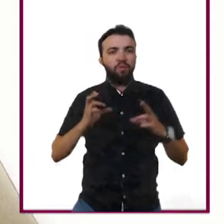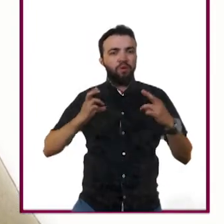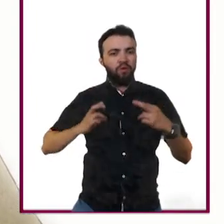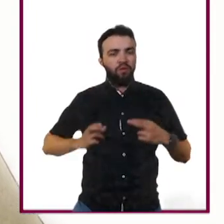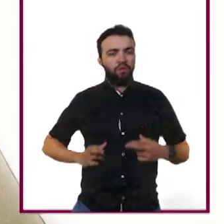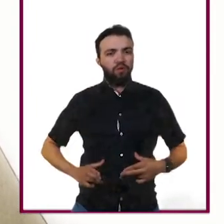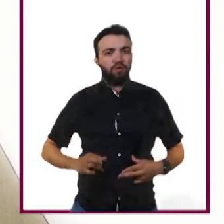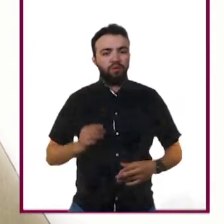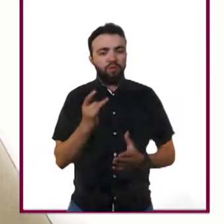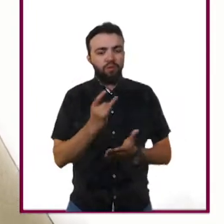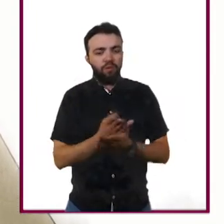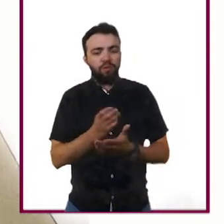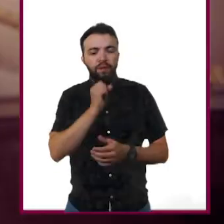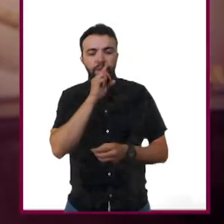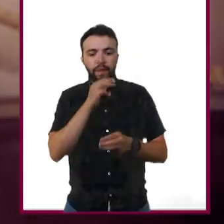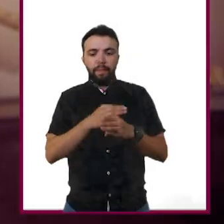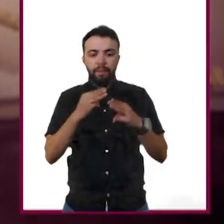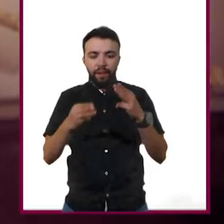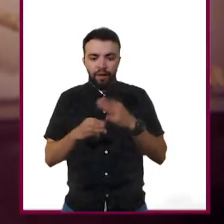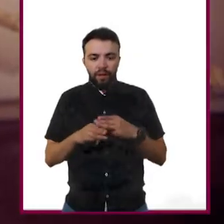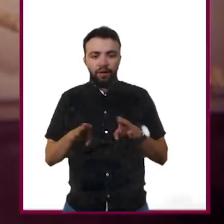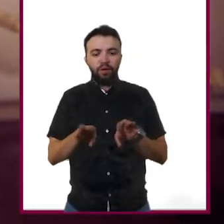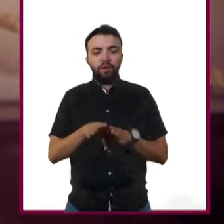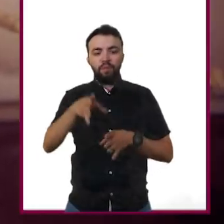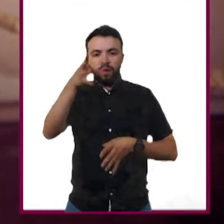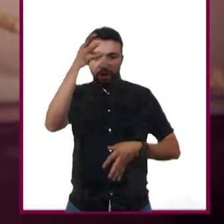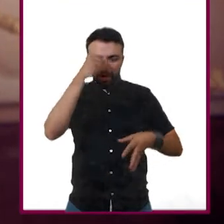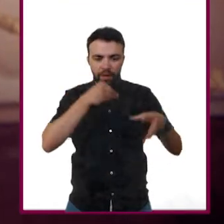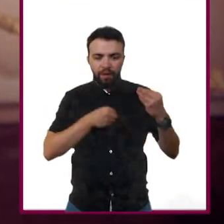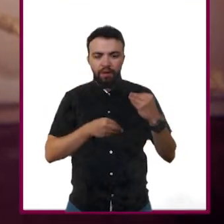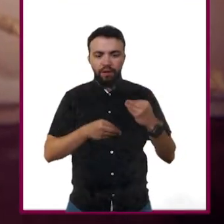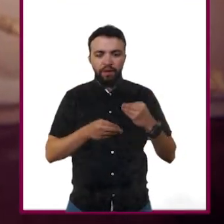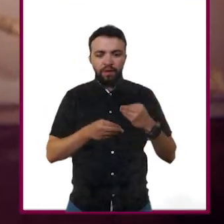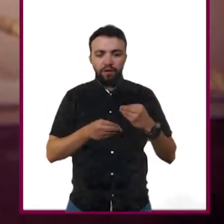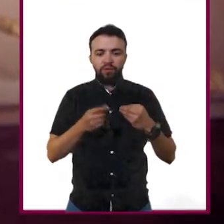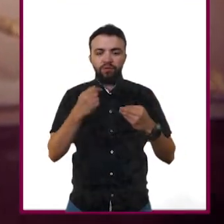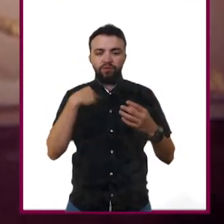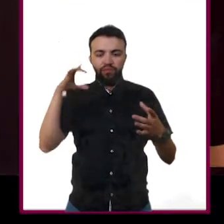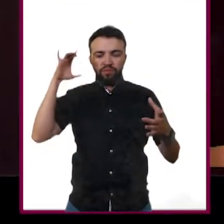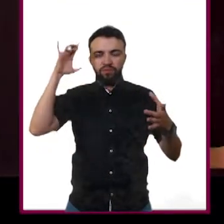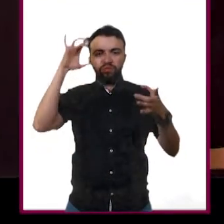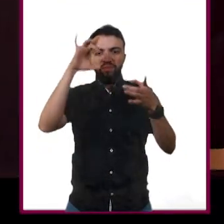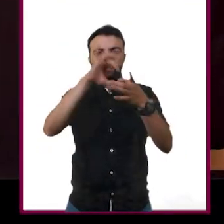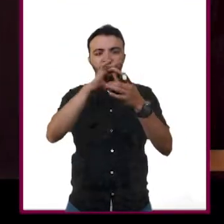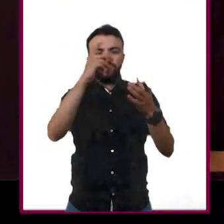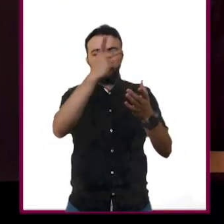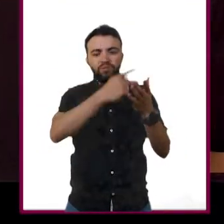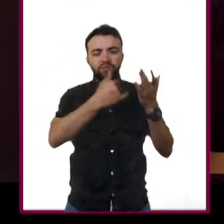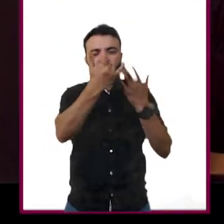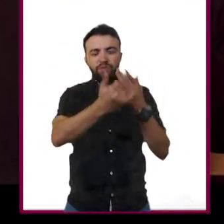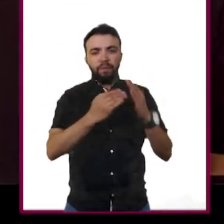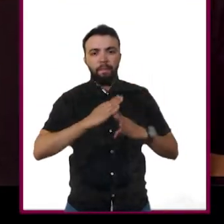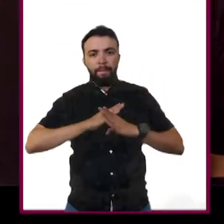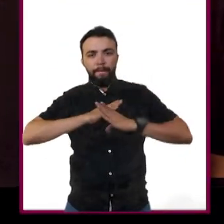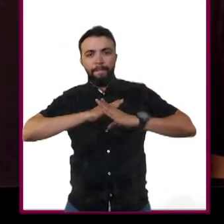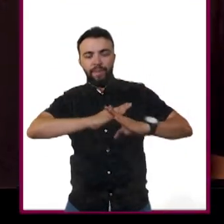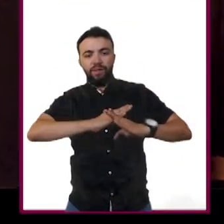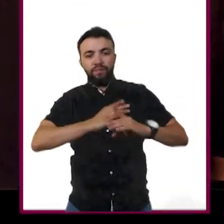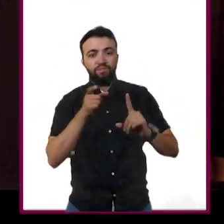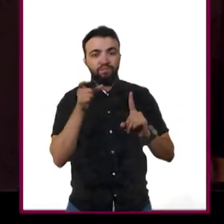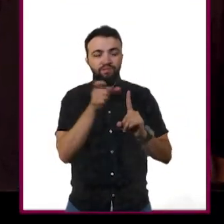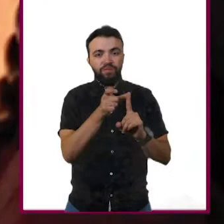tal, con el material también, con la práctica y con la labor. Lo conecté con un proyecto que se llamó Protección Familiar,